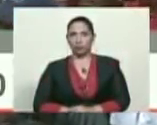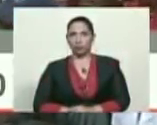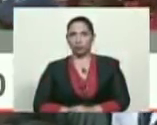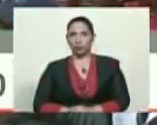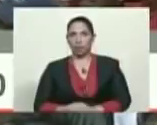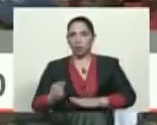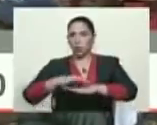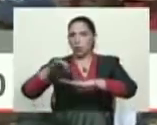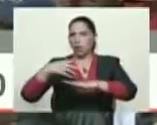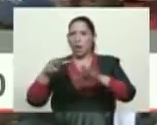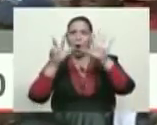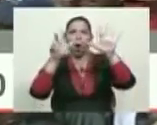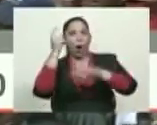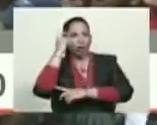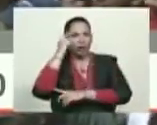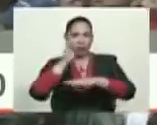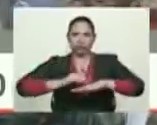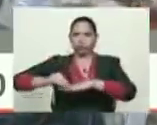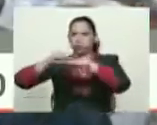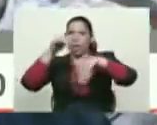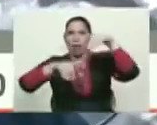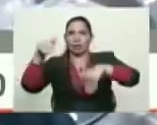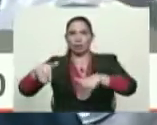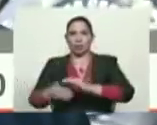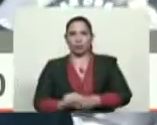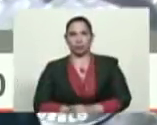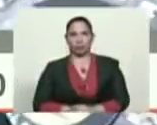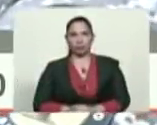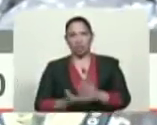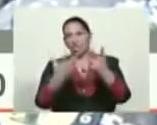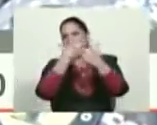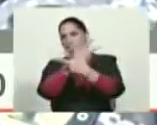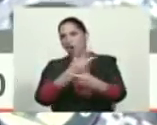8 días para llamar a elecciones.